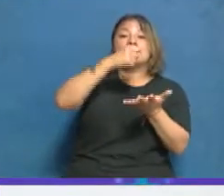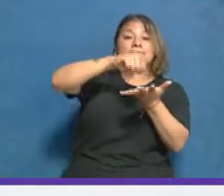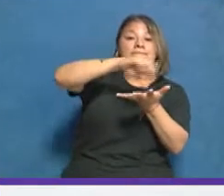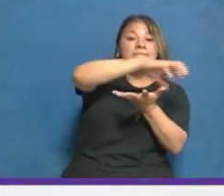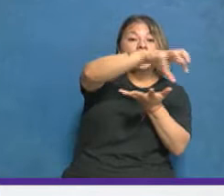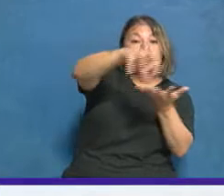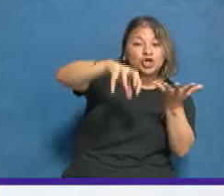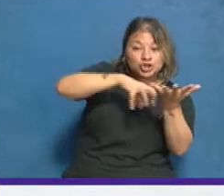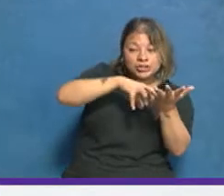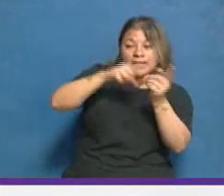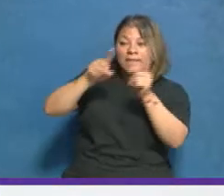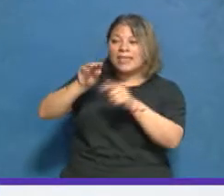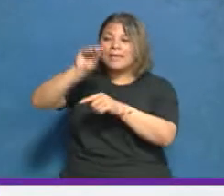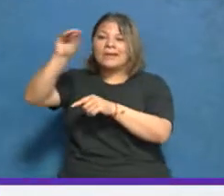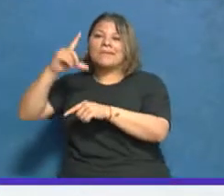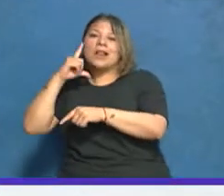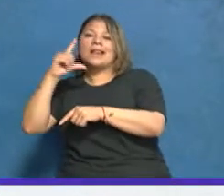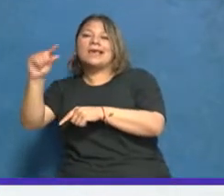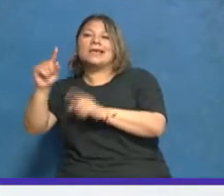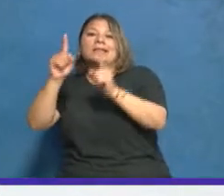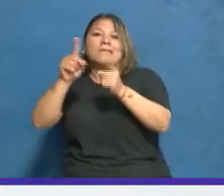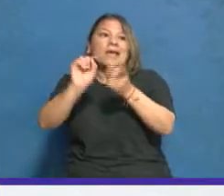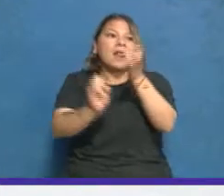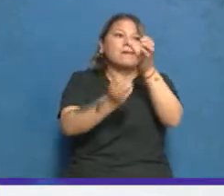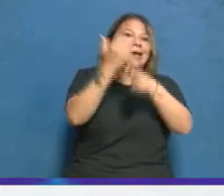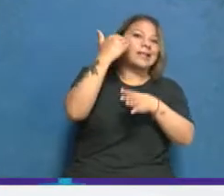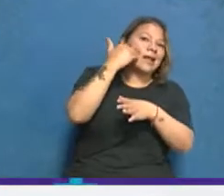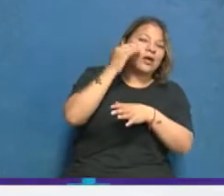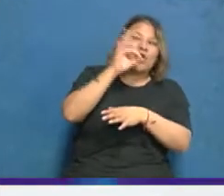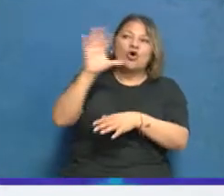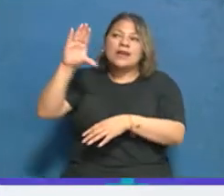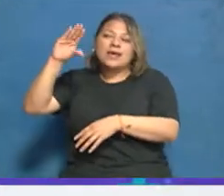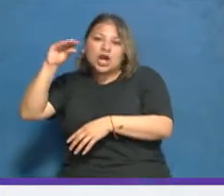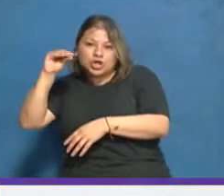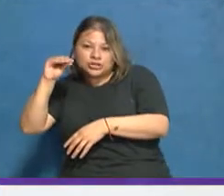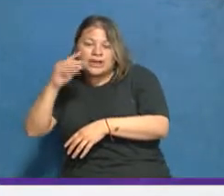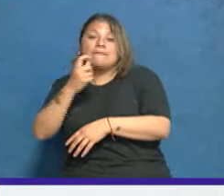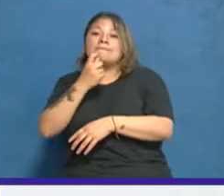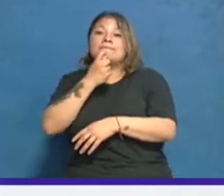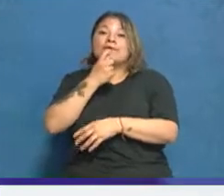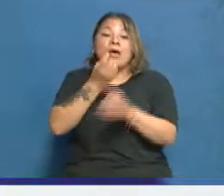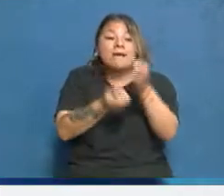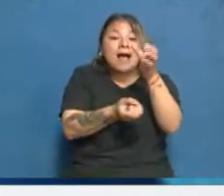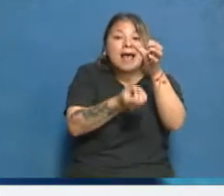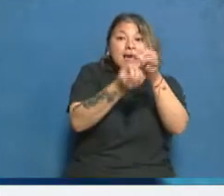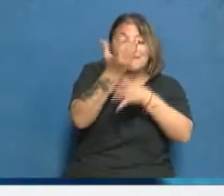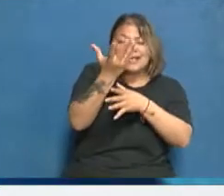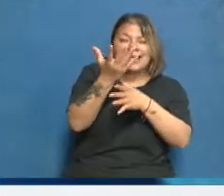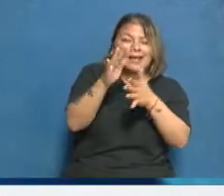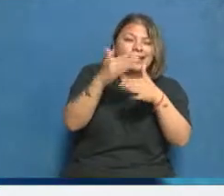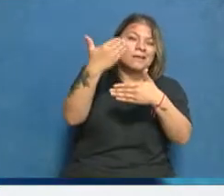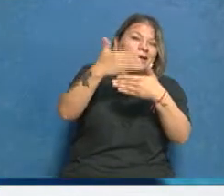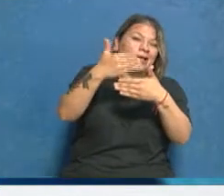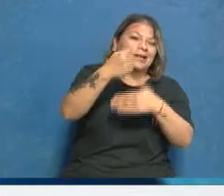los departamentos. También si es de día o si es de noche. Si es de día, estamos hablando de una bajada de bandera